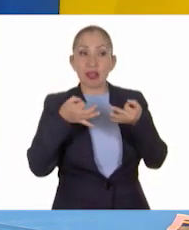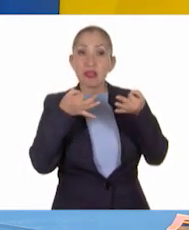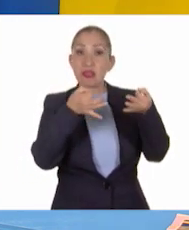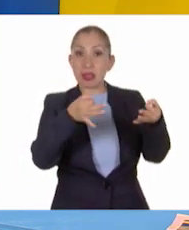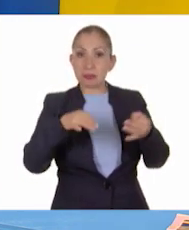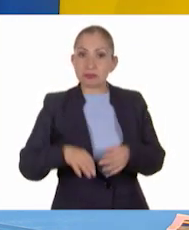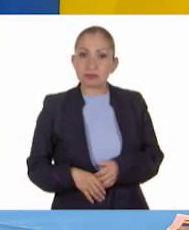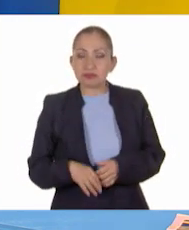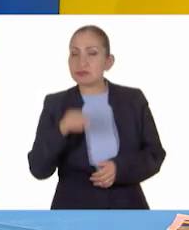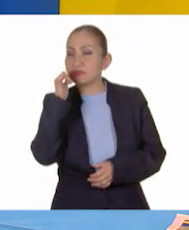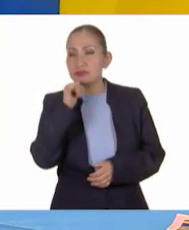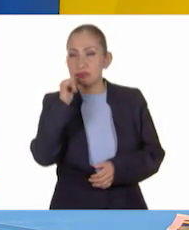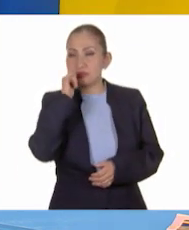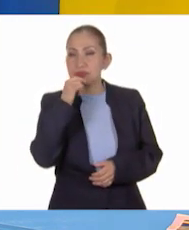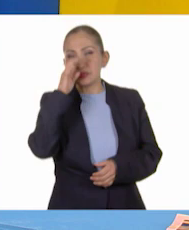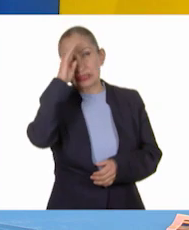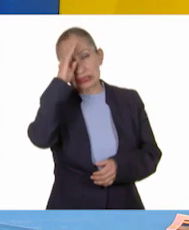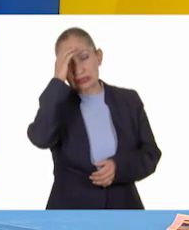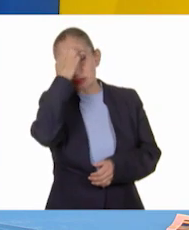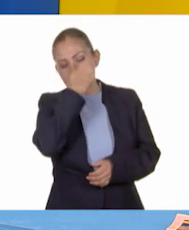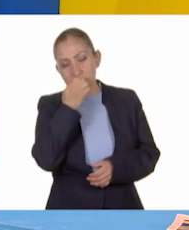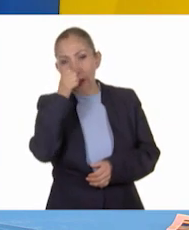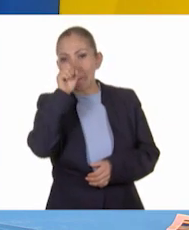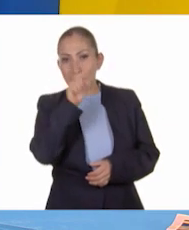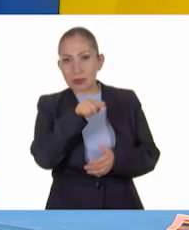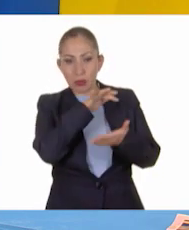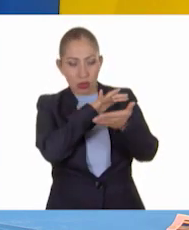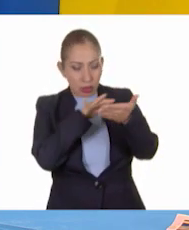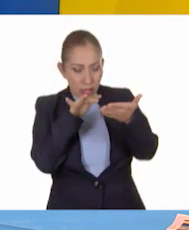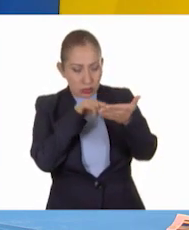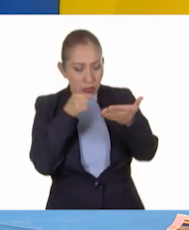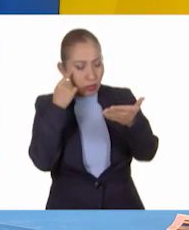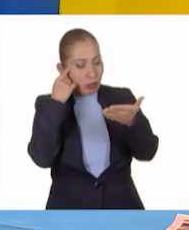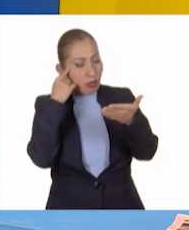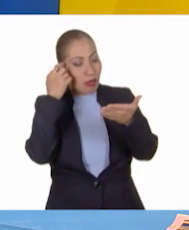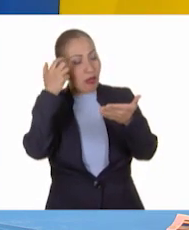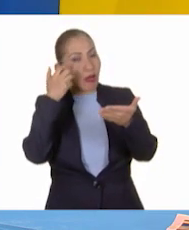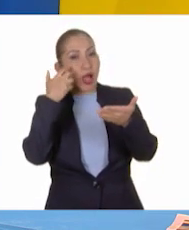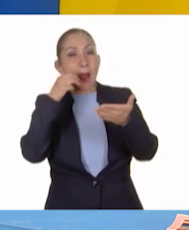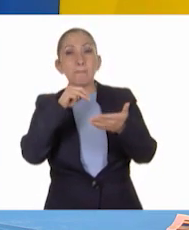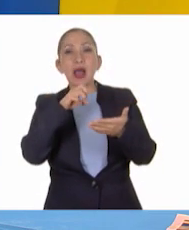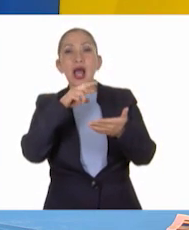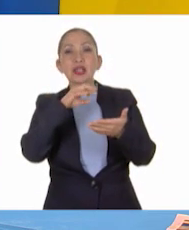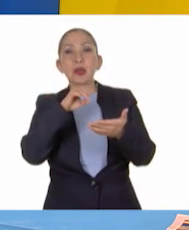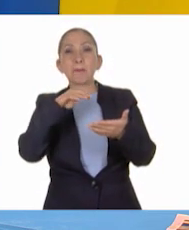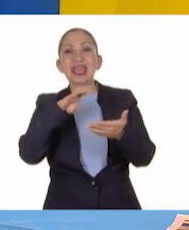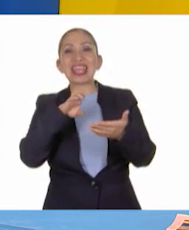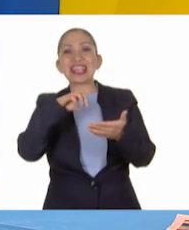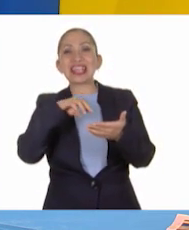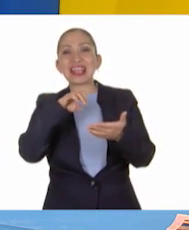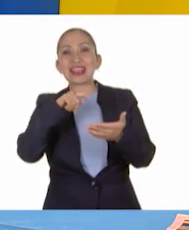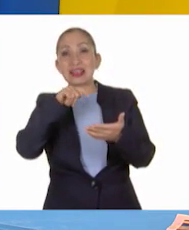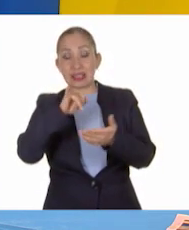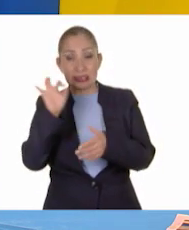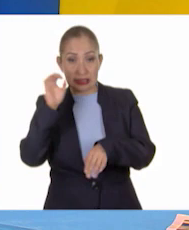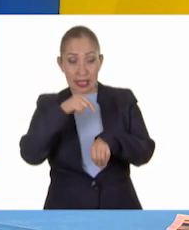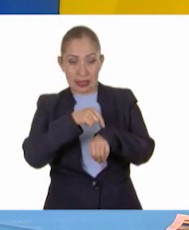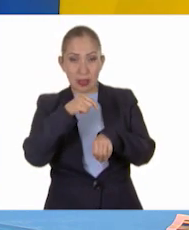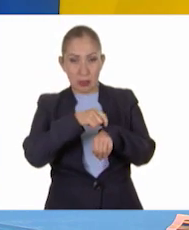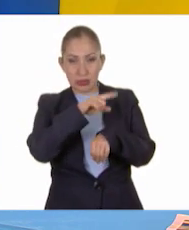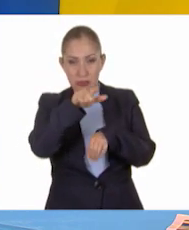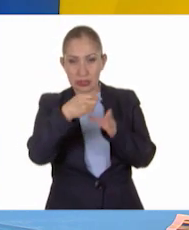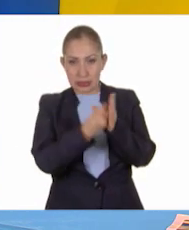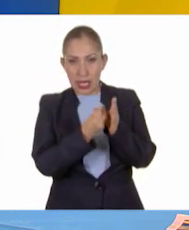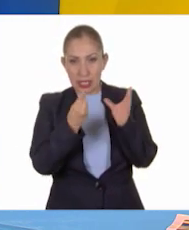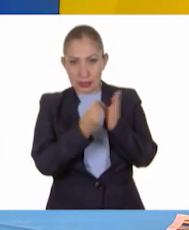atractivo. Siempre hay mucho que reflexionar a partir de la lectura de los textos de Mario Benedetti. Si nos da tiempo, en alguna